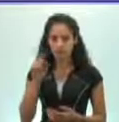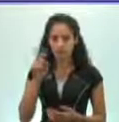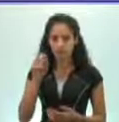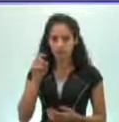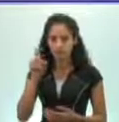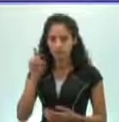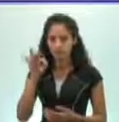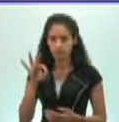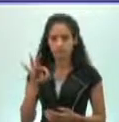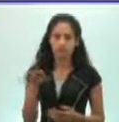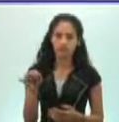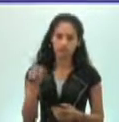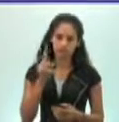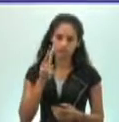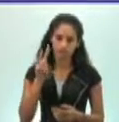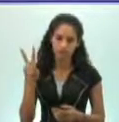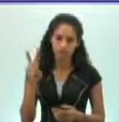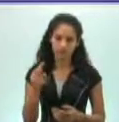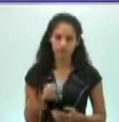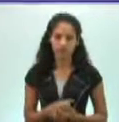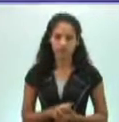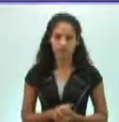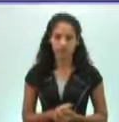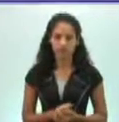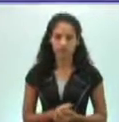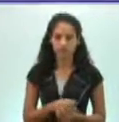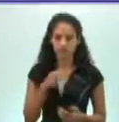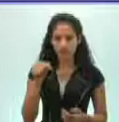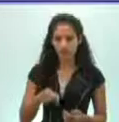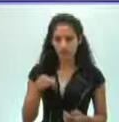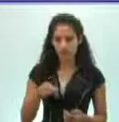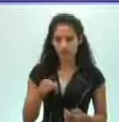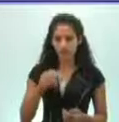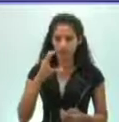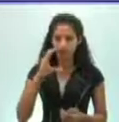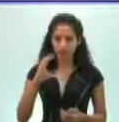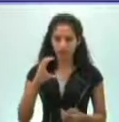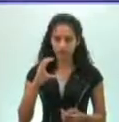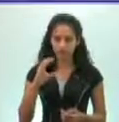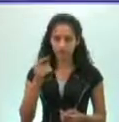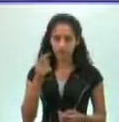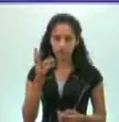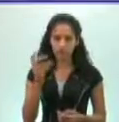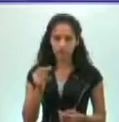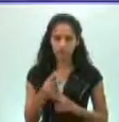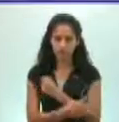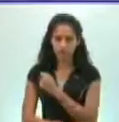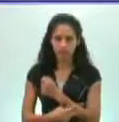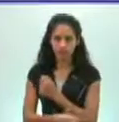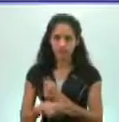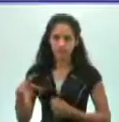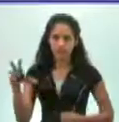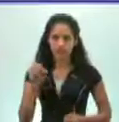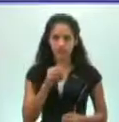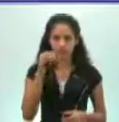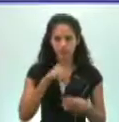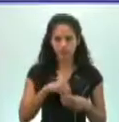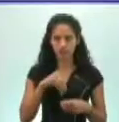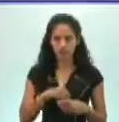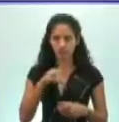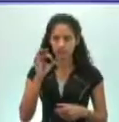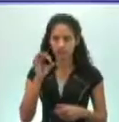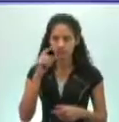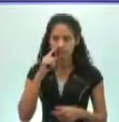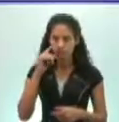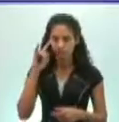de 22. En el caso del inciso C, ¿cuántos países en total integraban las Naciones Unidas